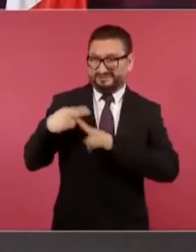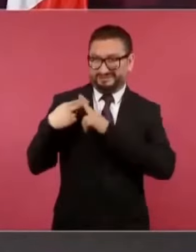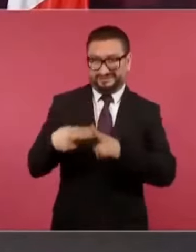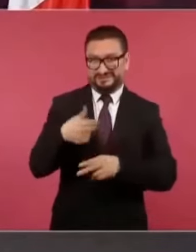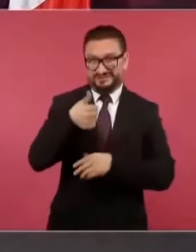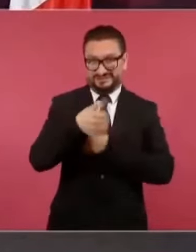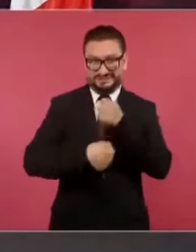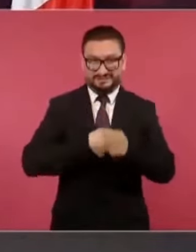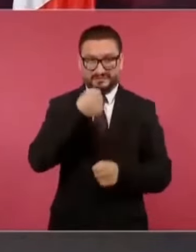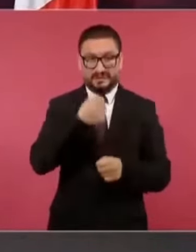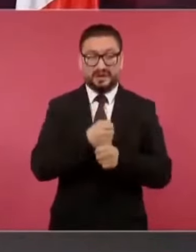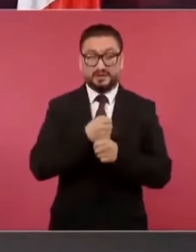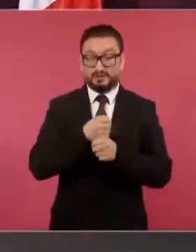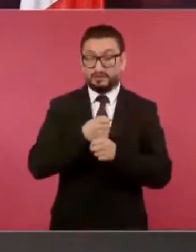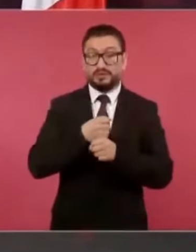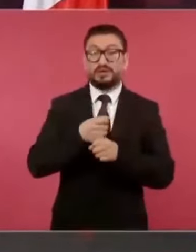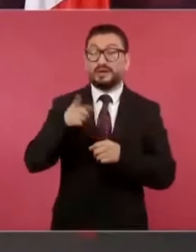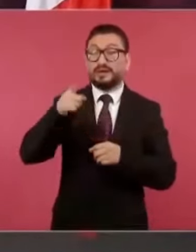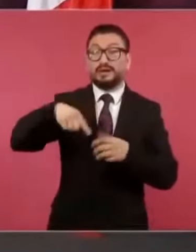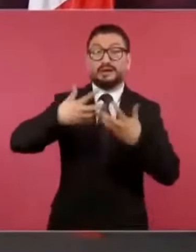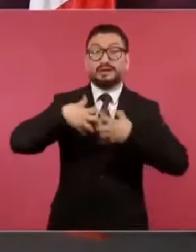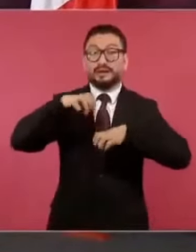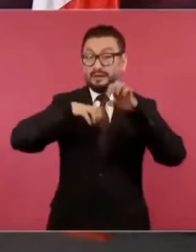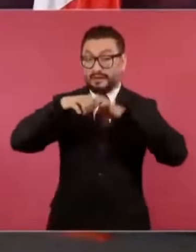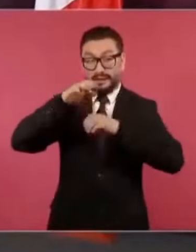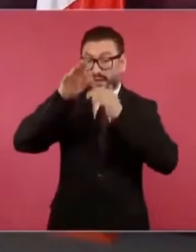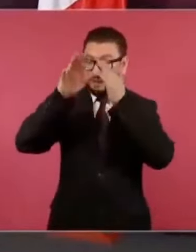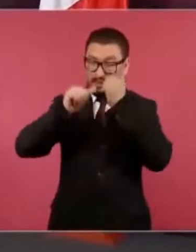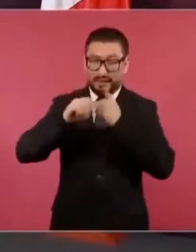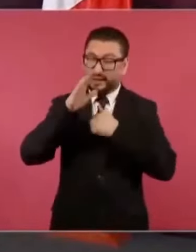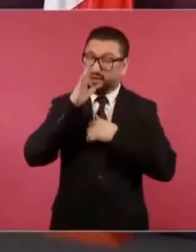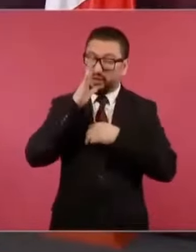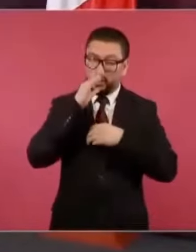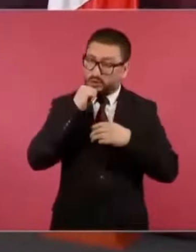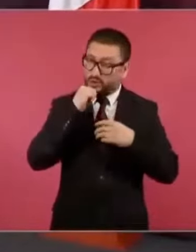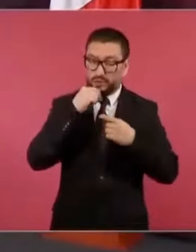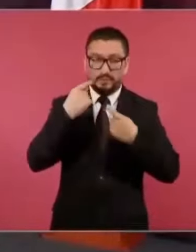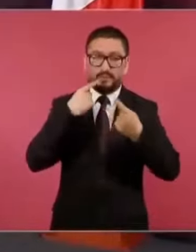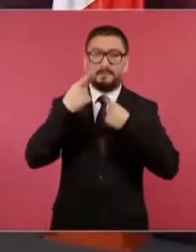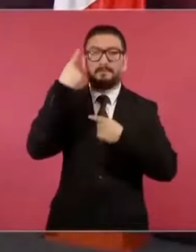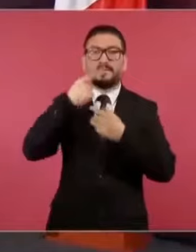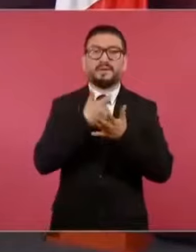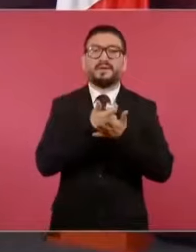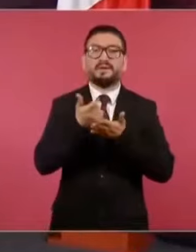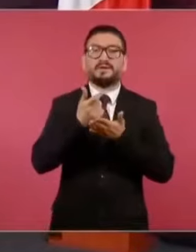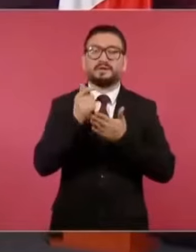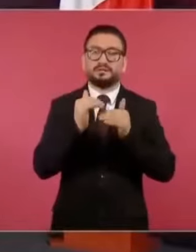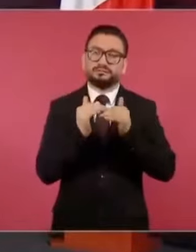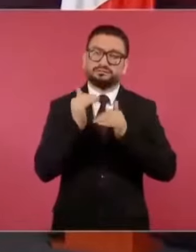que no se logró un acuerdo con el sector privado para aumentar el salario